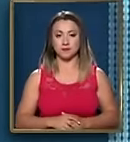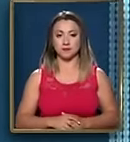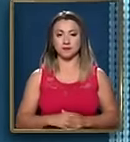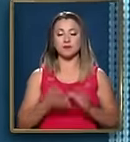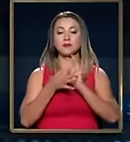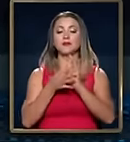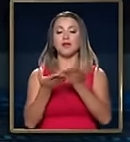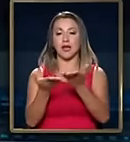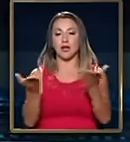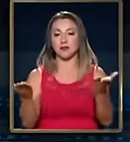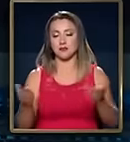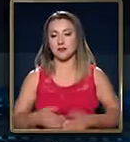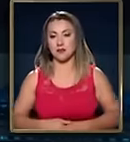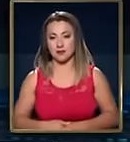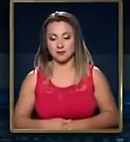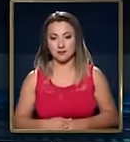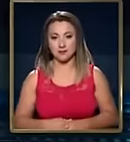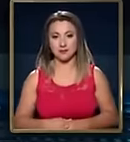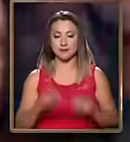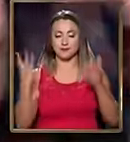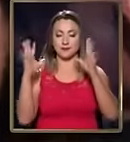Gracias.